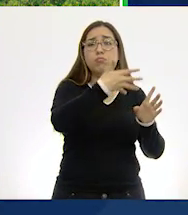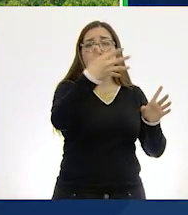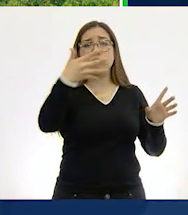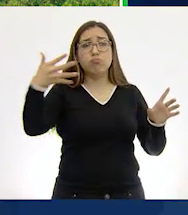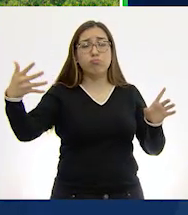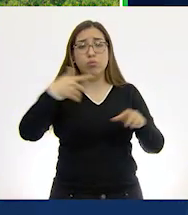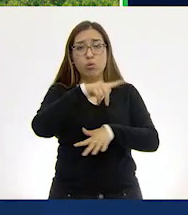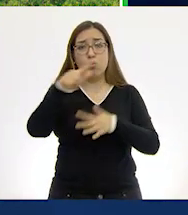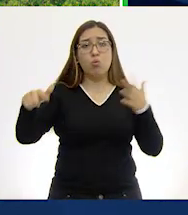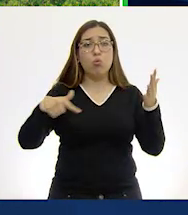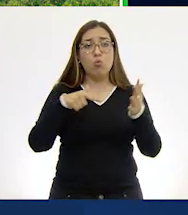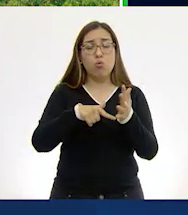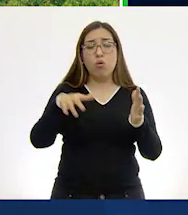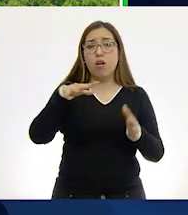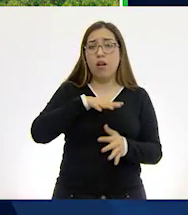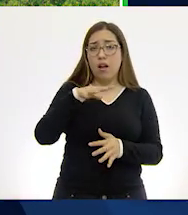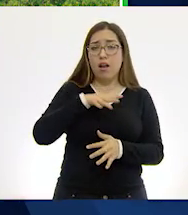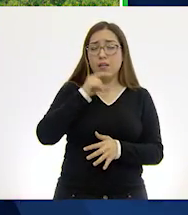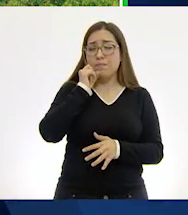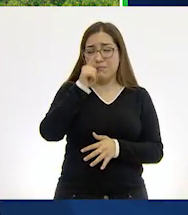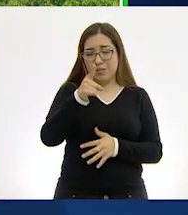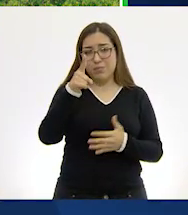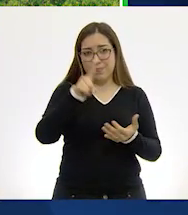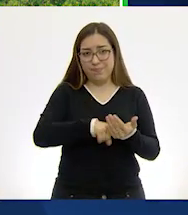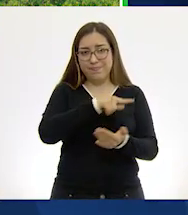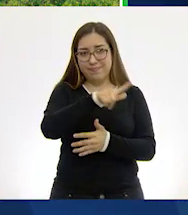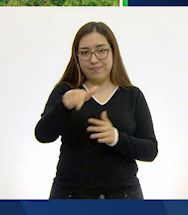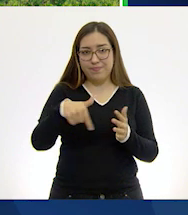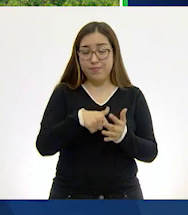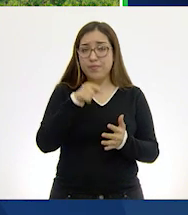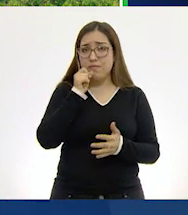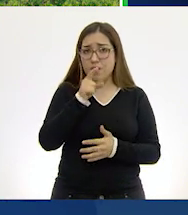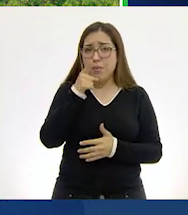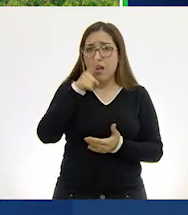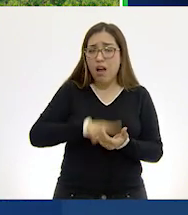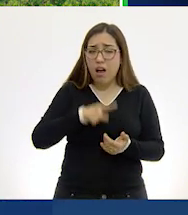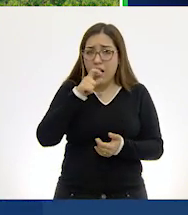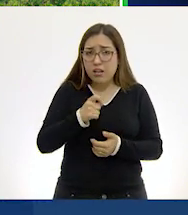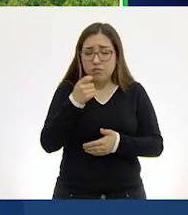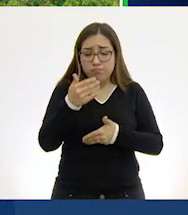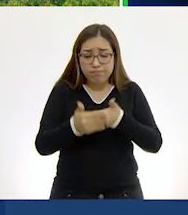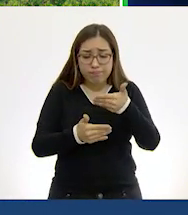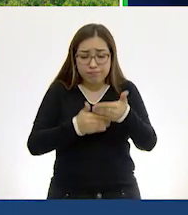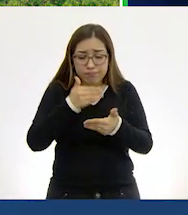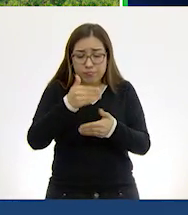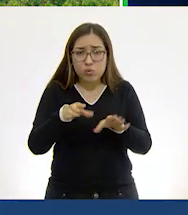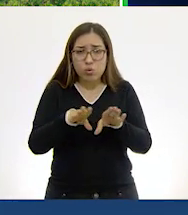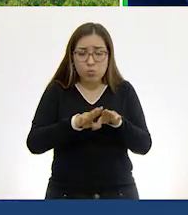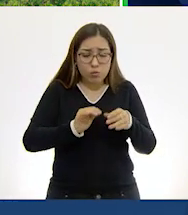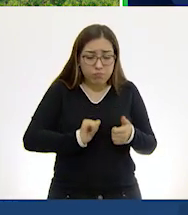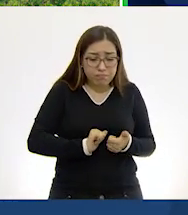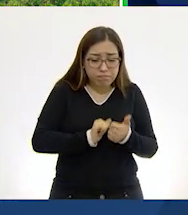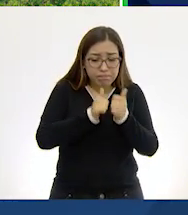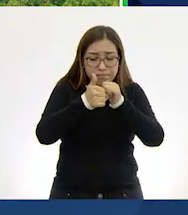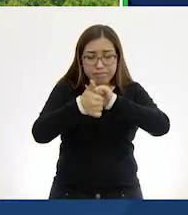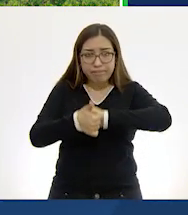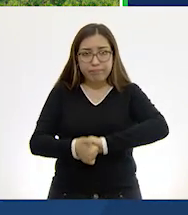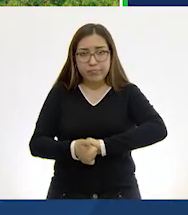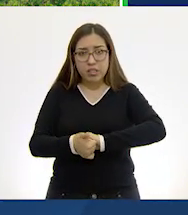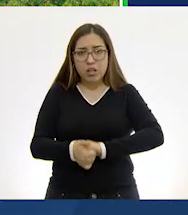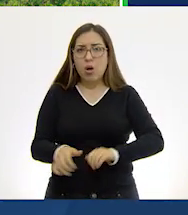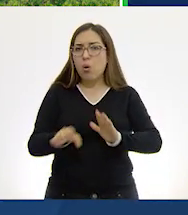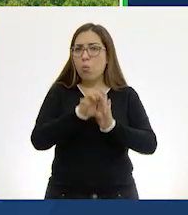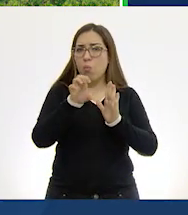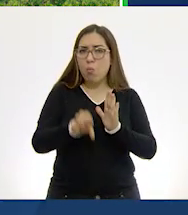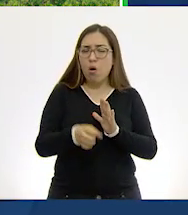regiones en donde se ubican los ecosistemas. También incluye los procesos ecológicos y evolutivos que se dan a nivel de